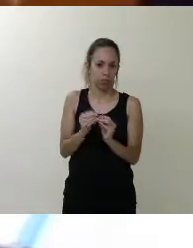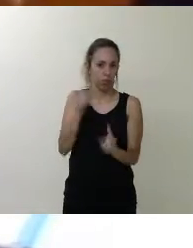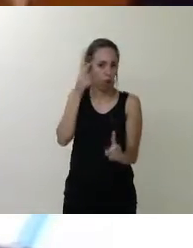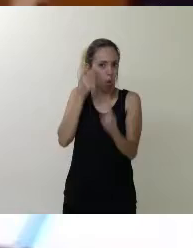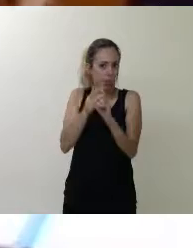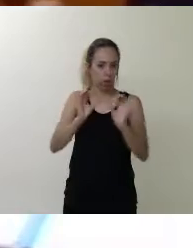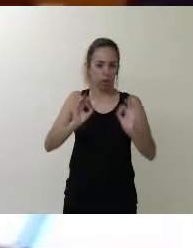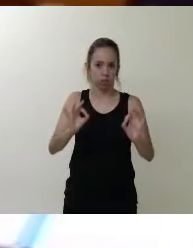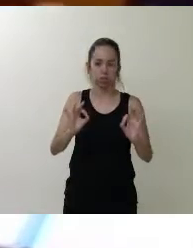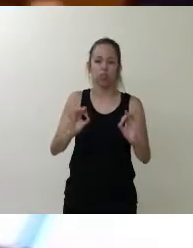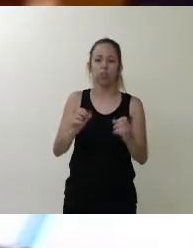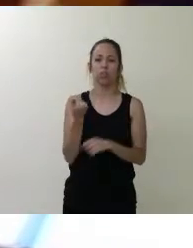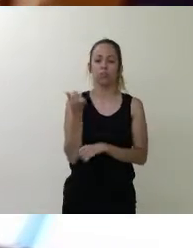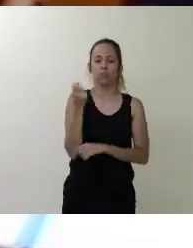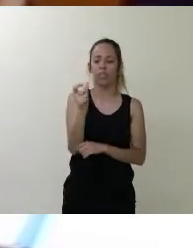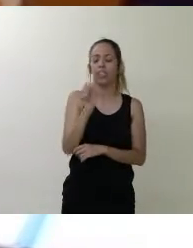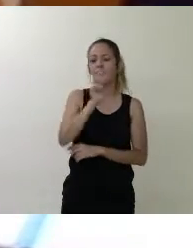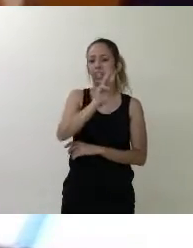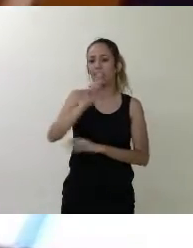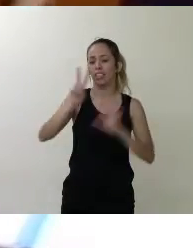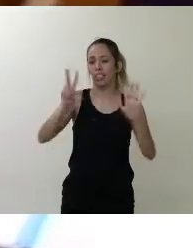importe son 37.000 euros.